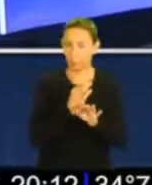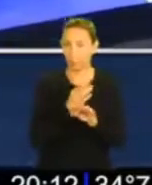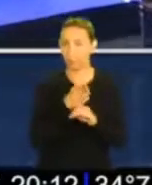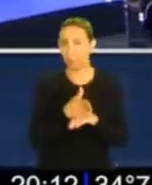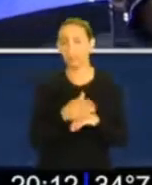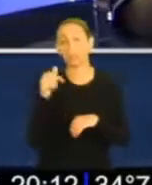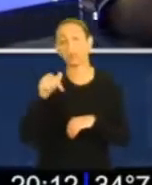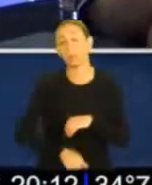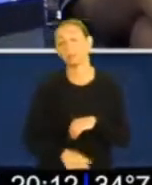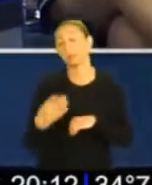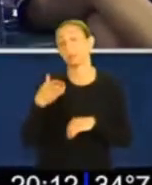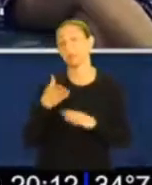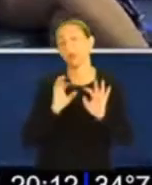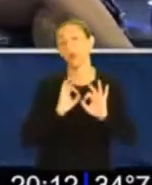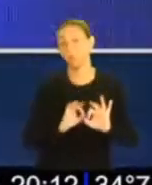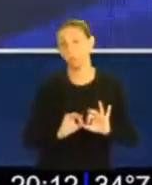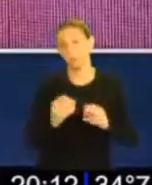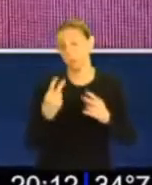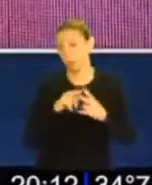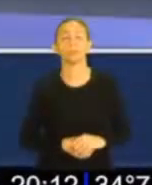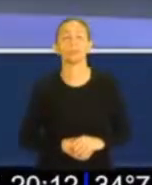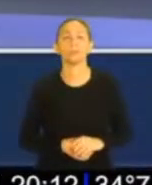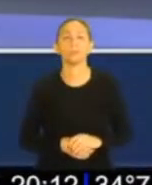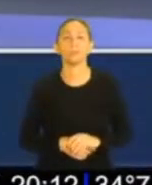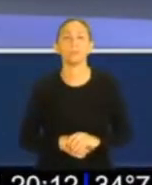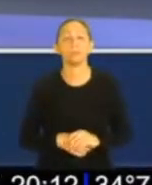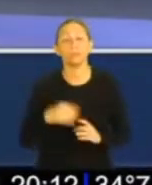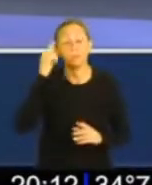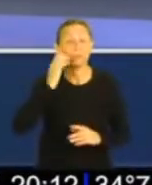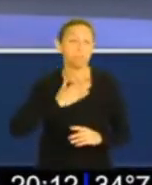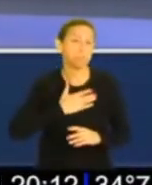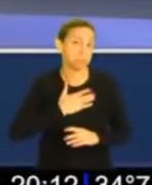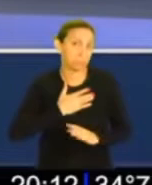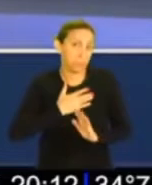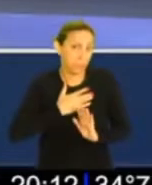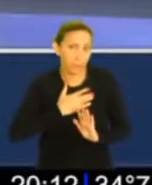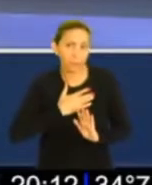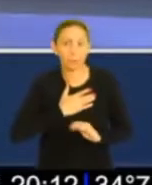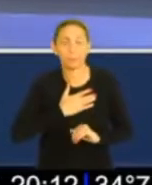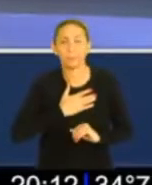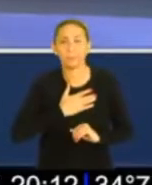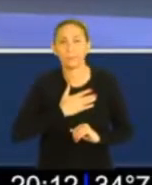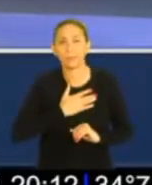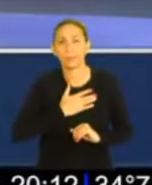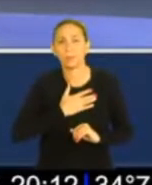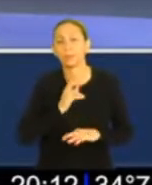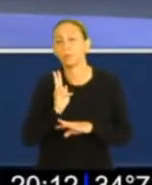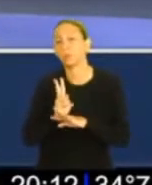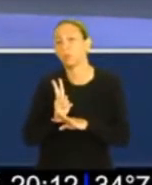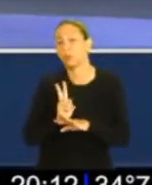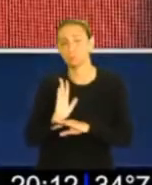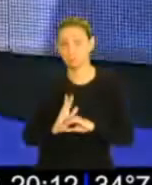y bueno, ahora no tienen más que ir y completar la segunda dosis. Yo creo que es para tener sus recaudos, para mirar